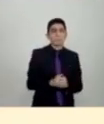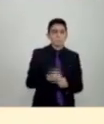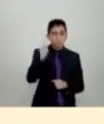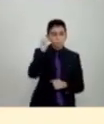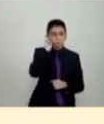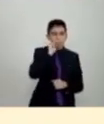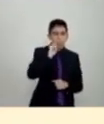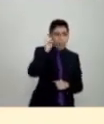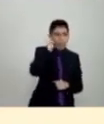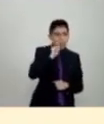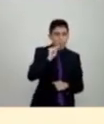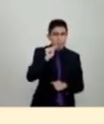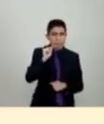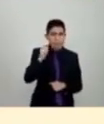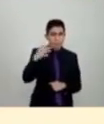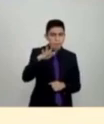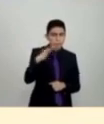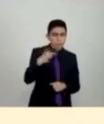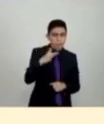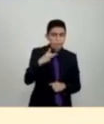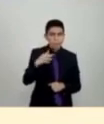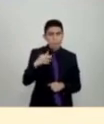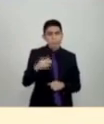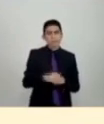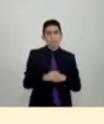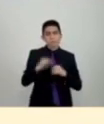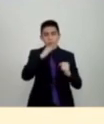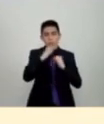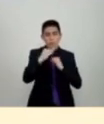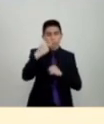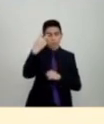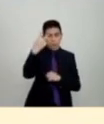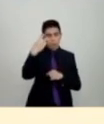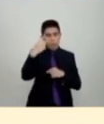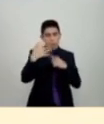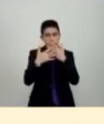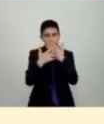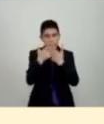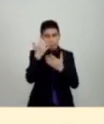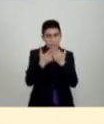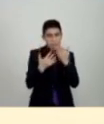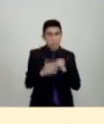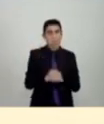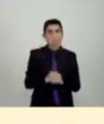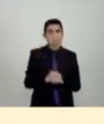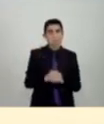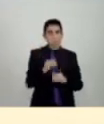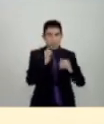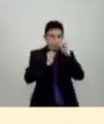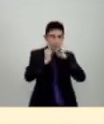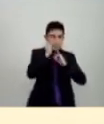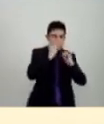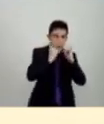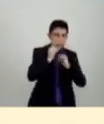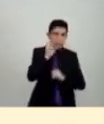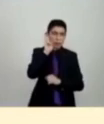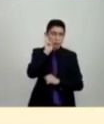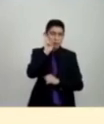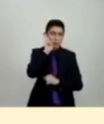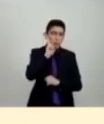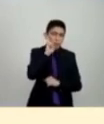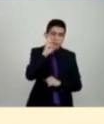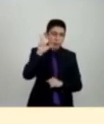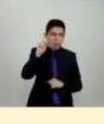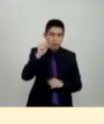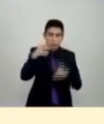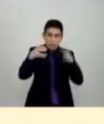como con los últimos 2 dedos del borracho agarrando un litro de vino en caja, no en botella, sino en caja, que ya